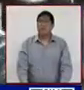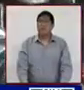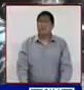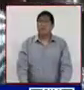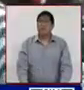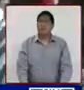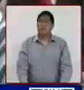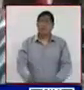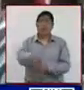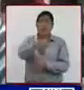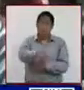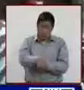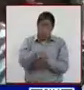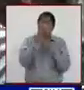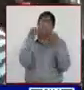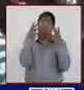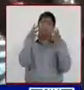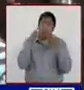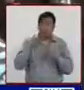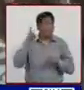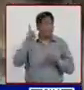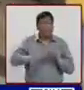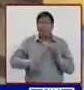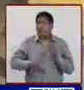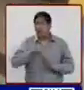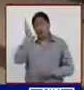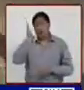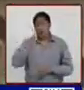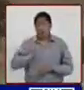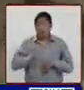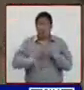Pues de noche más que todo, no hay caso de salir.